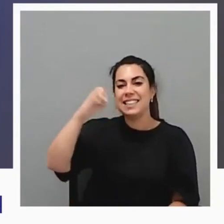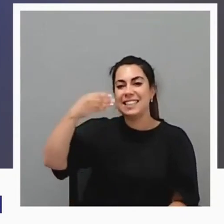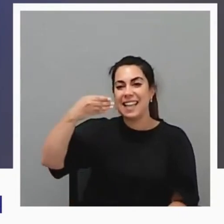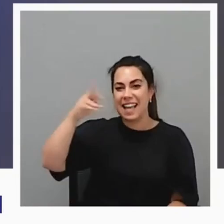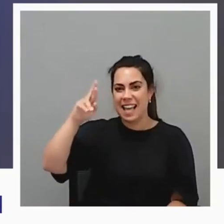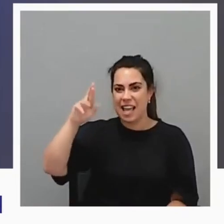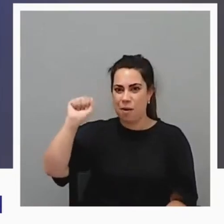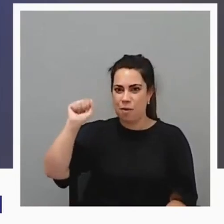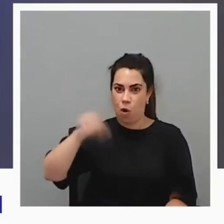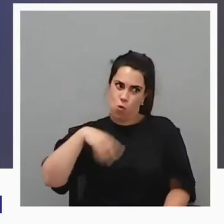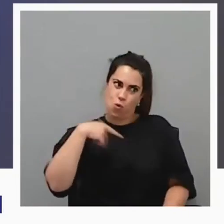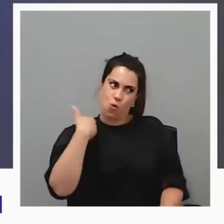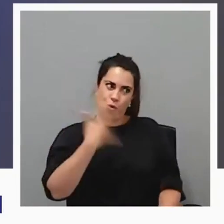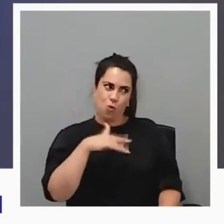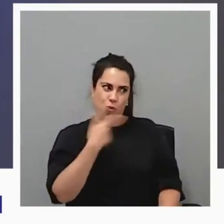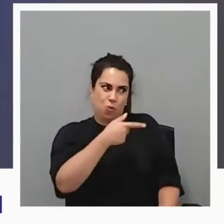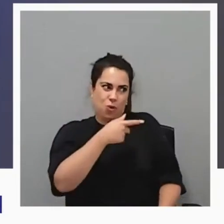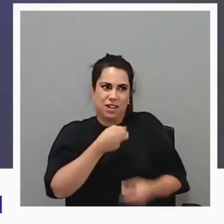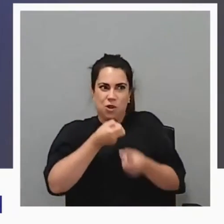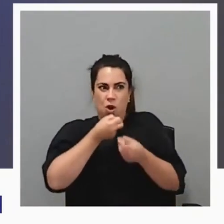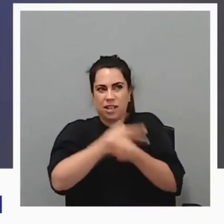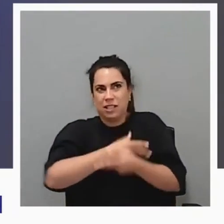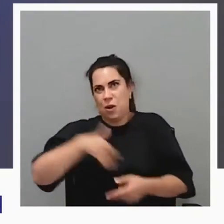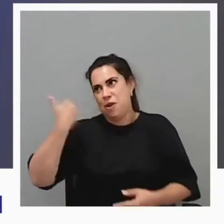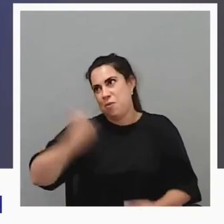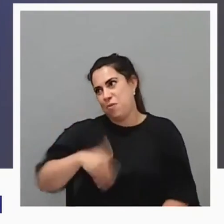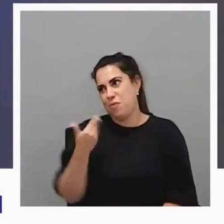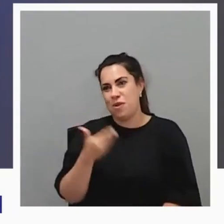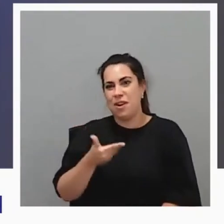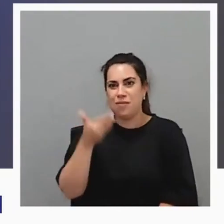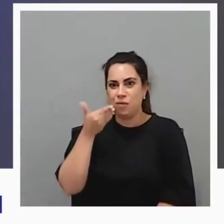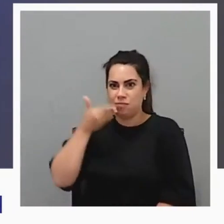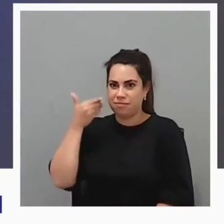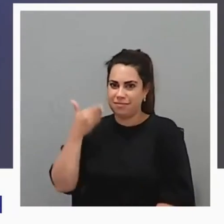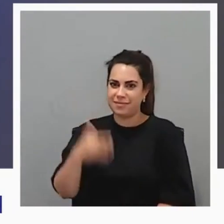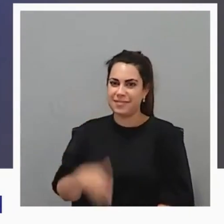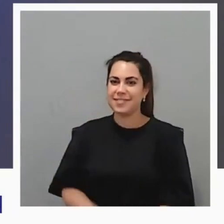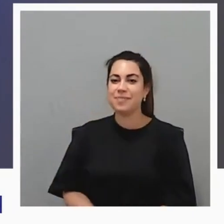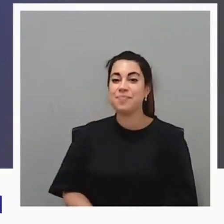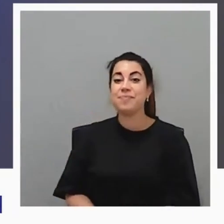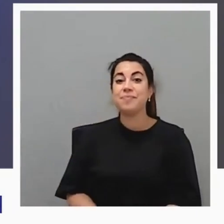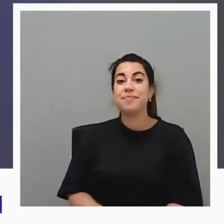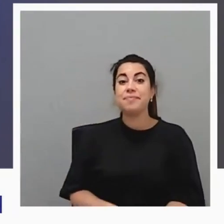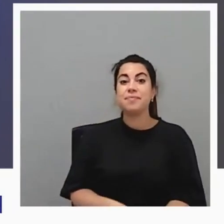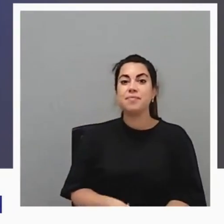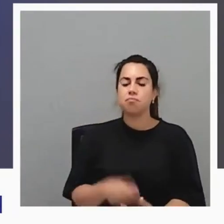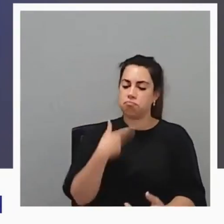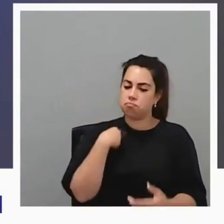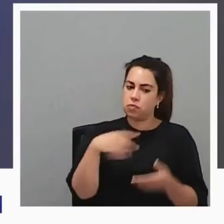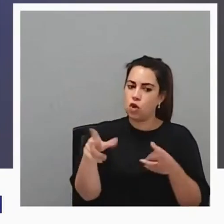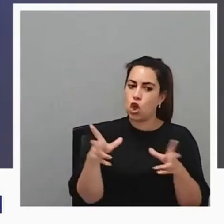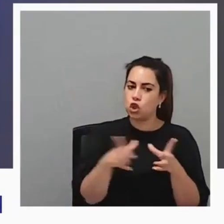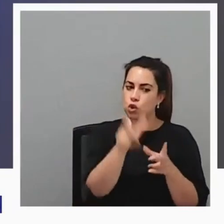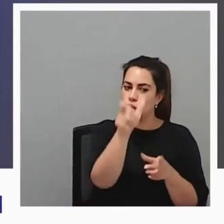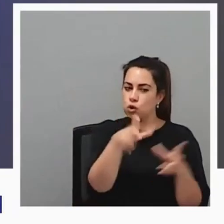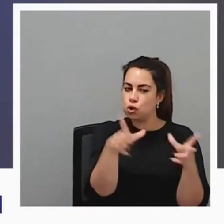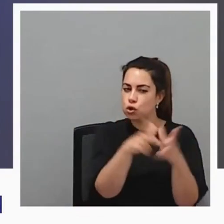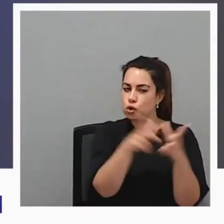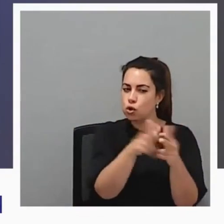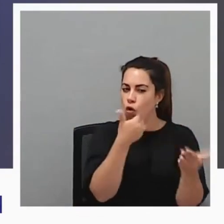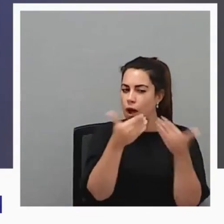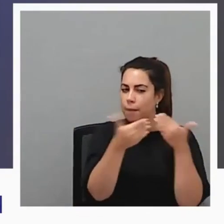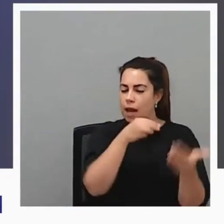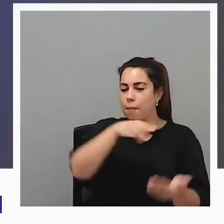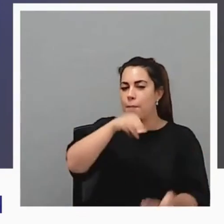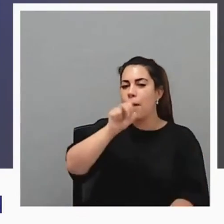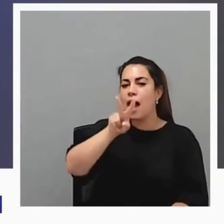no es un restaurante, es un templo gastronómico. Efectivamente. Y estuvimos hablando pues con uno de sus socios, ¿no? Con Manuel.